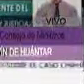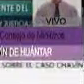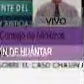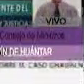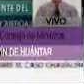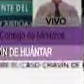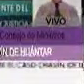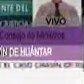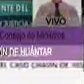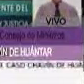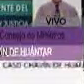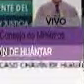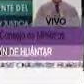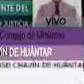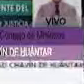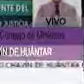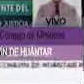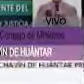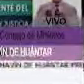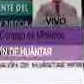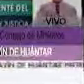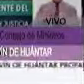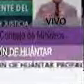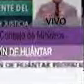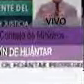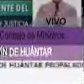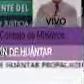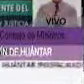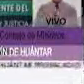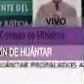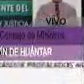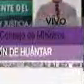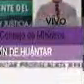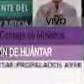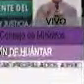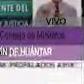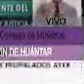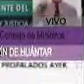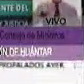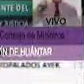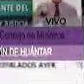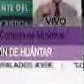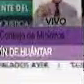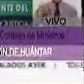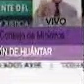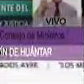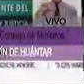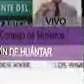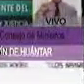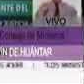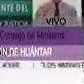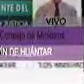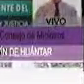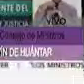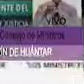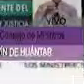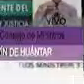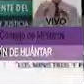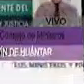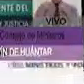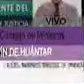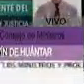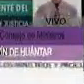y abierto también en la Corte Interamericana. Y esto requería un mínimo nivel de